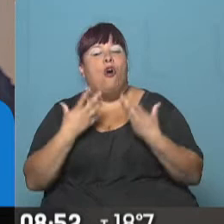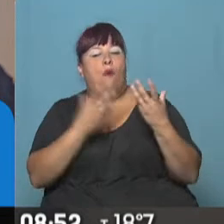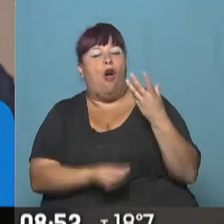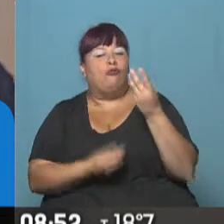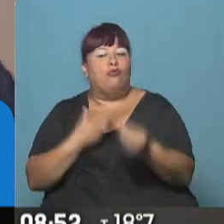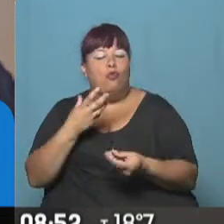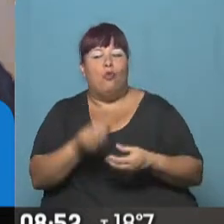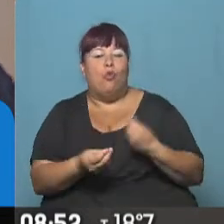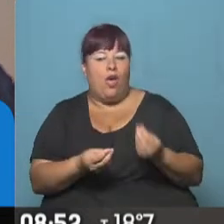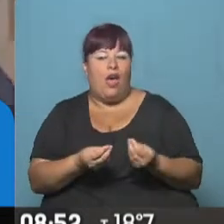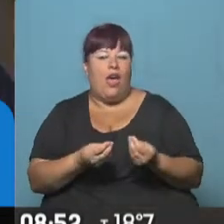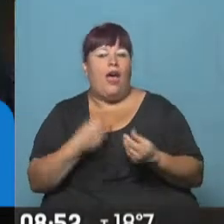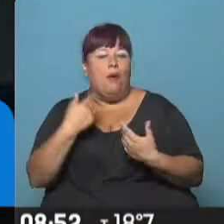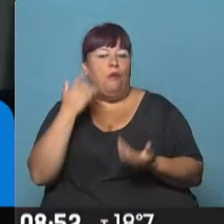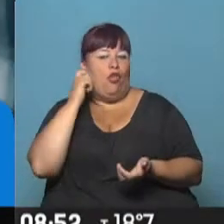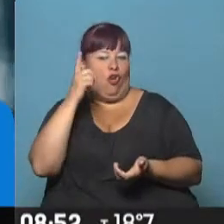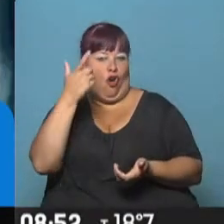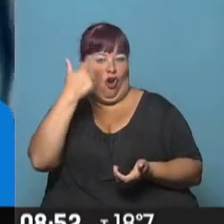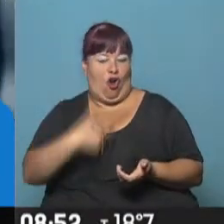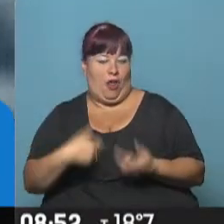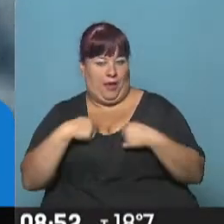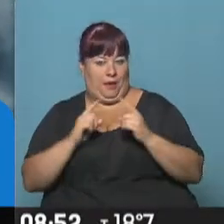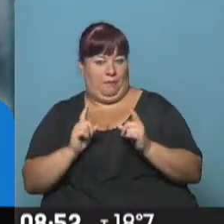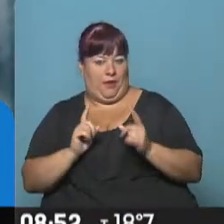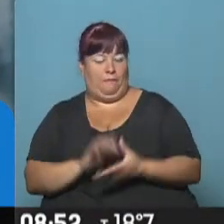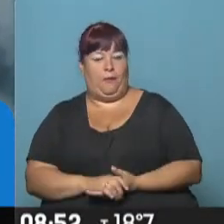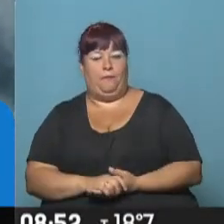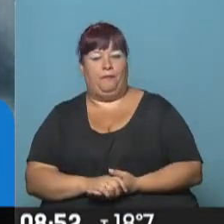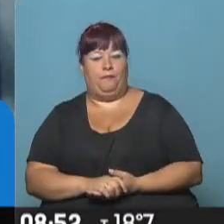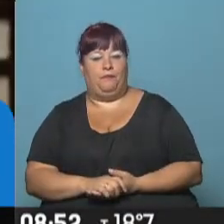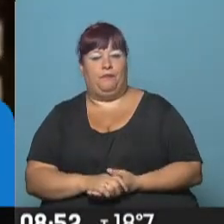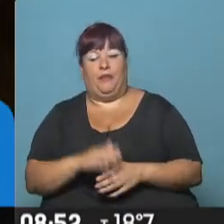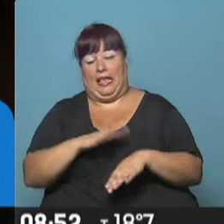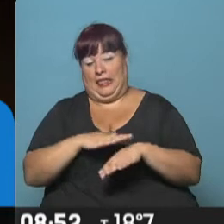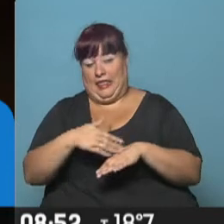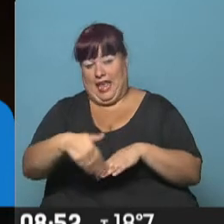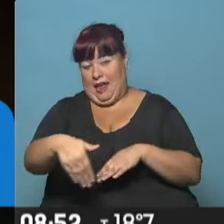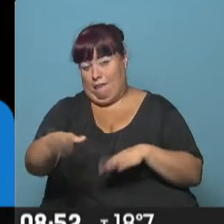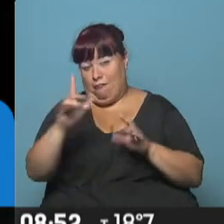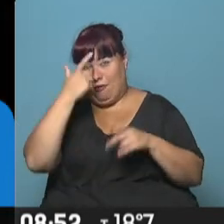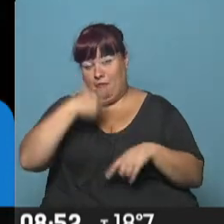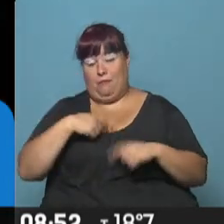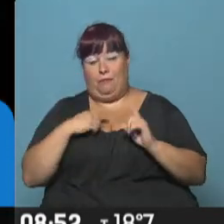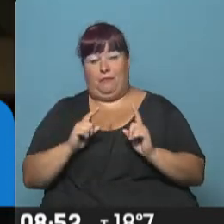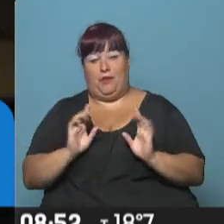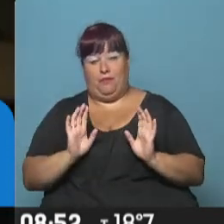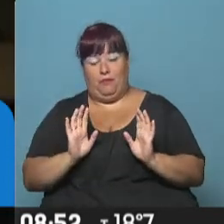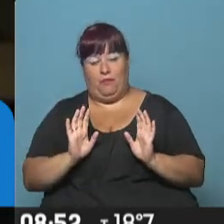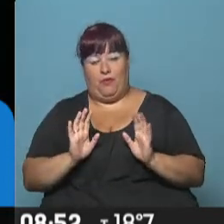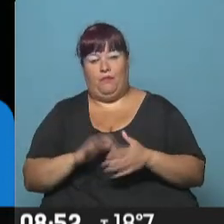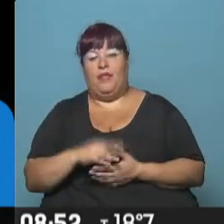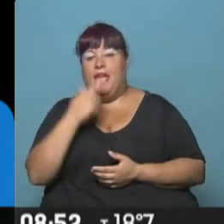ayudando a lograr ser él mismo por el tiempo que le toque ser él mismo, ¿no? El